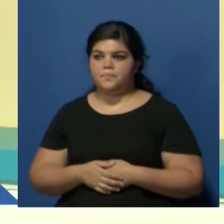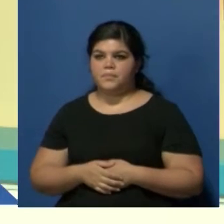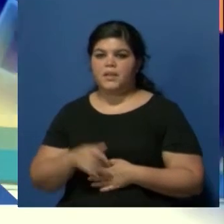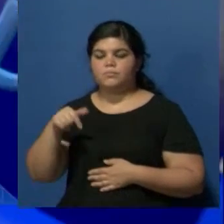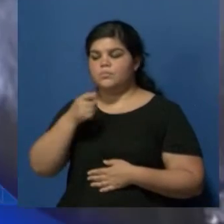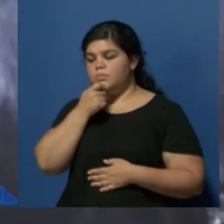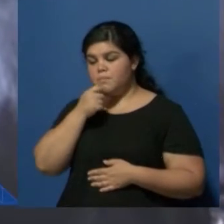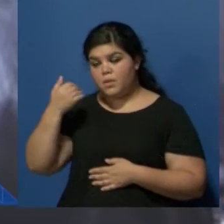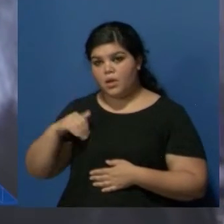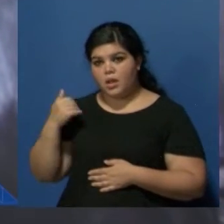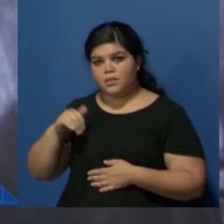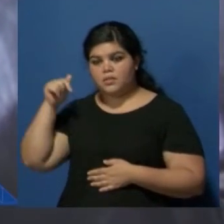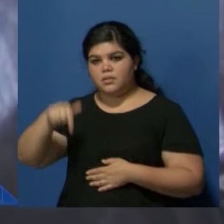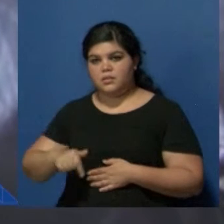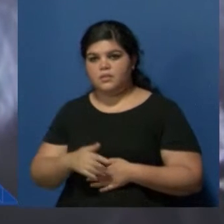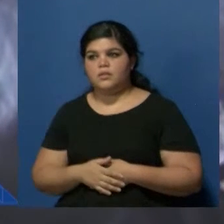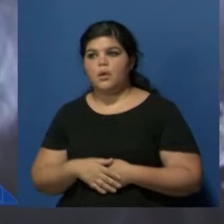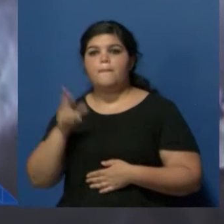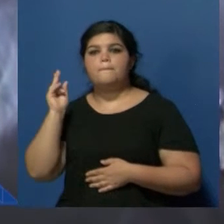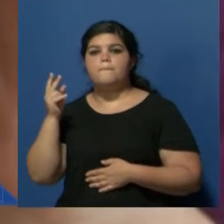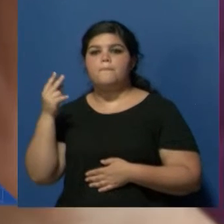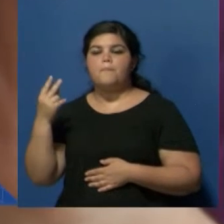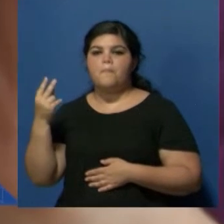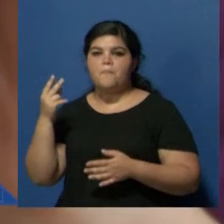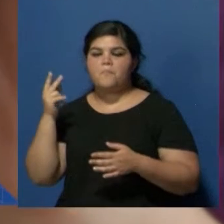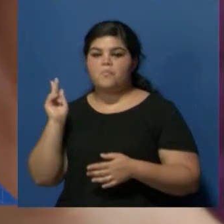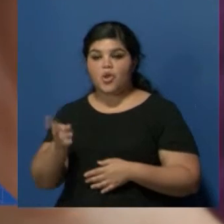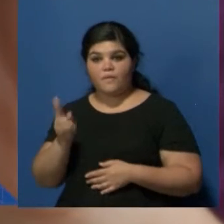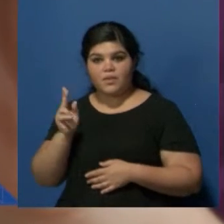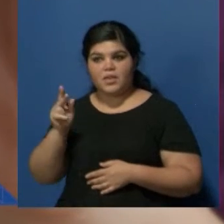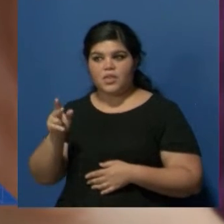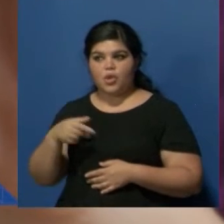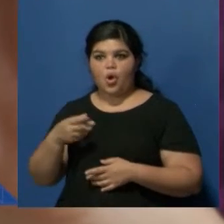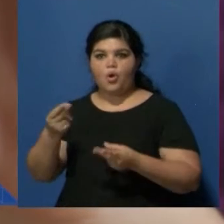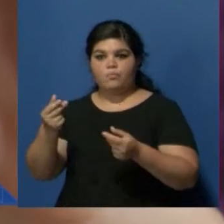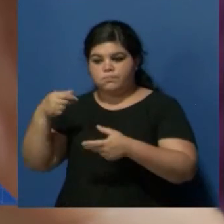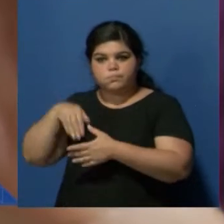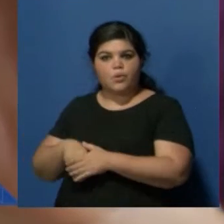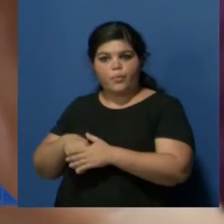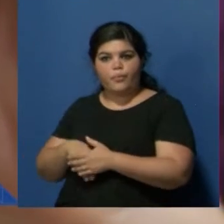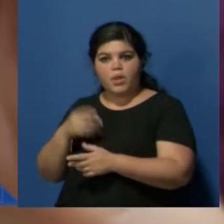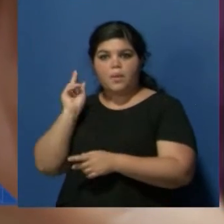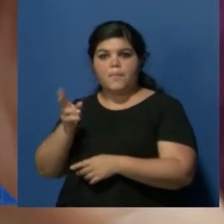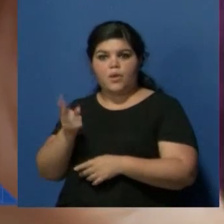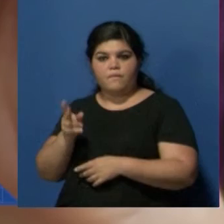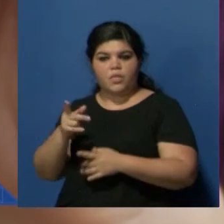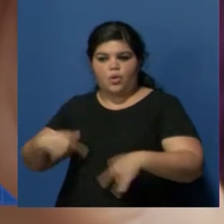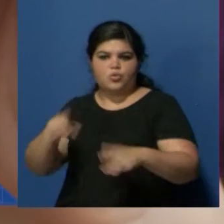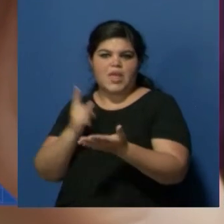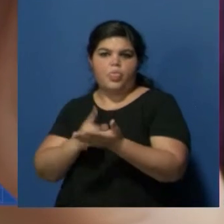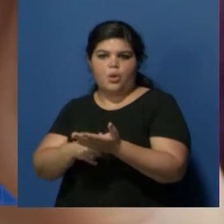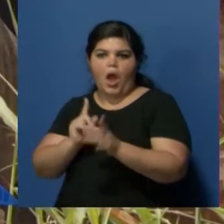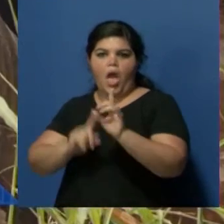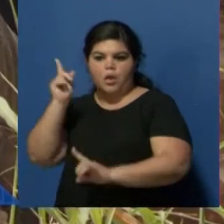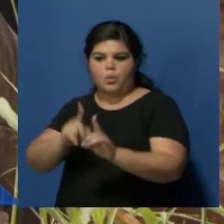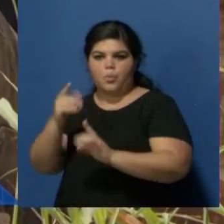Argentina está prohibido el consumo, la tenencia, peor aún, son menos que el consumo, de determinado tipo de sustancias que